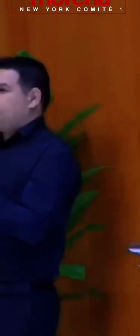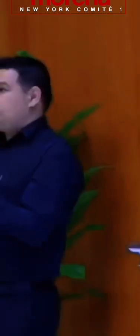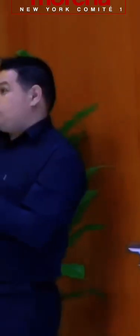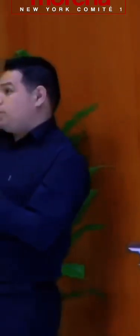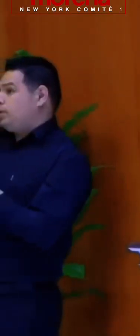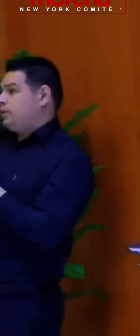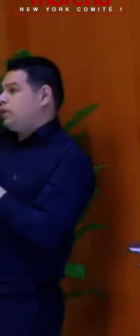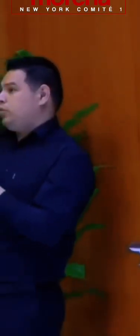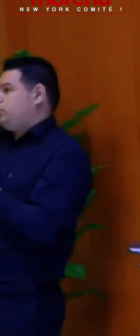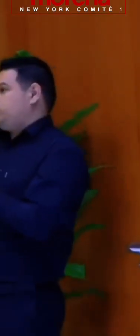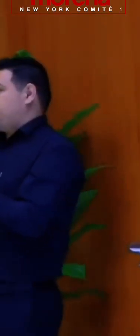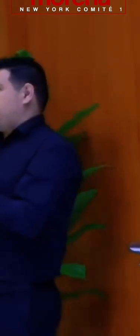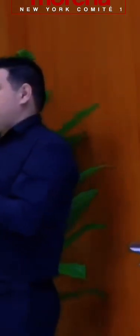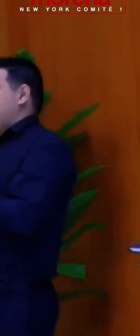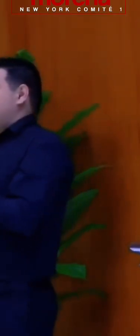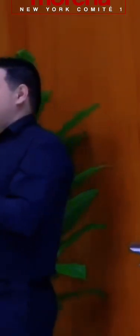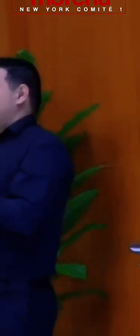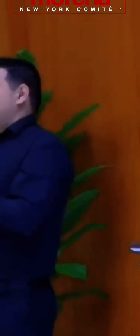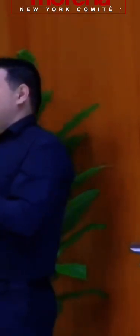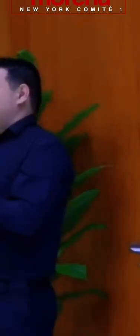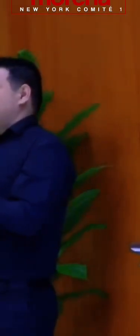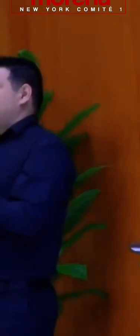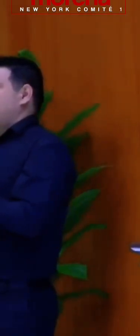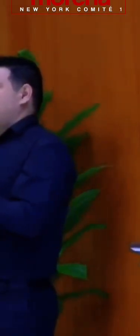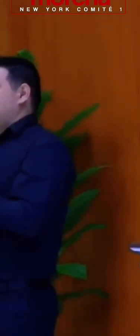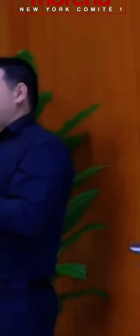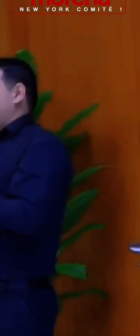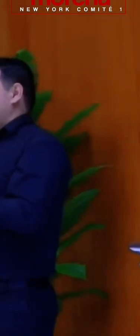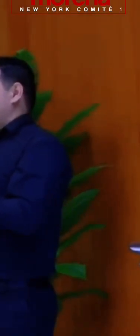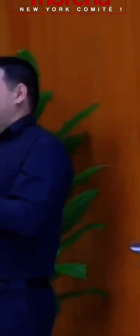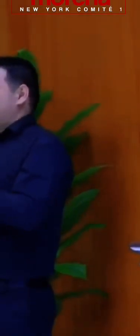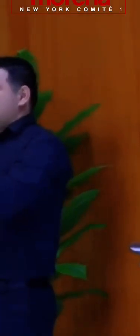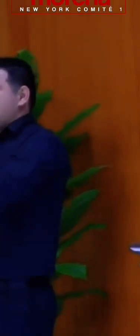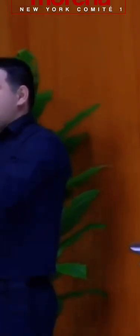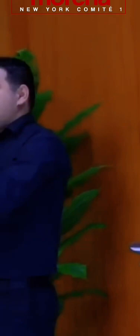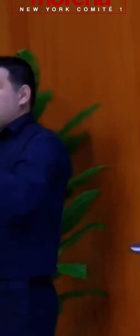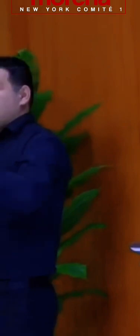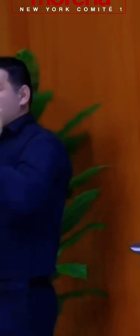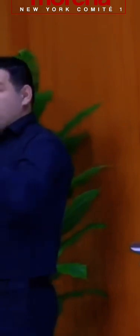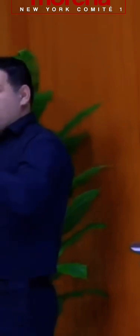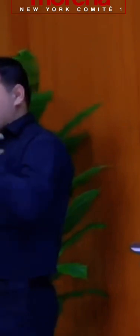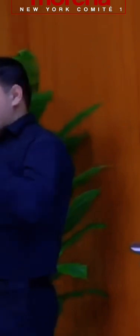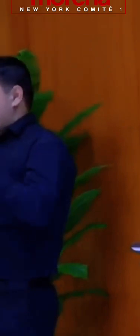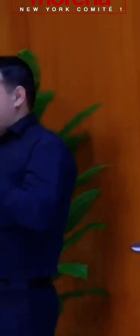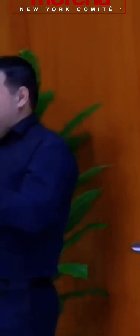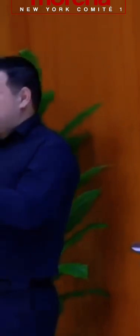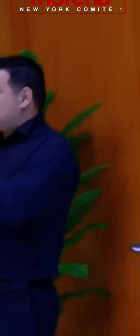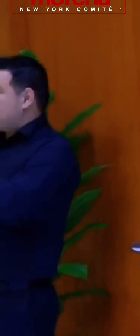Castellanos 37,000 jóvenes que antes eran rechazados de otras